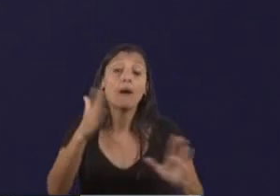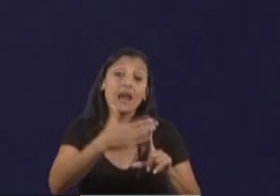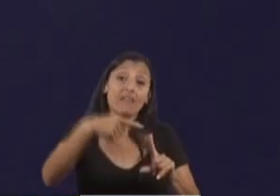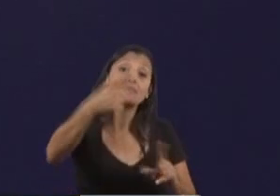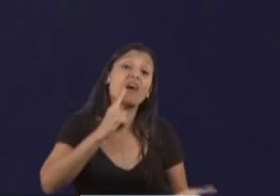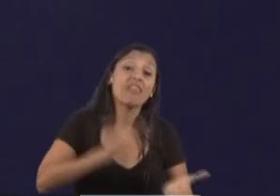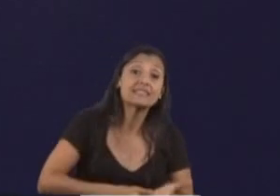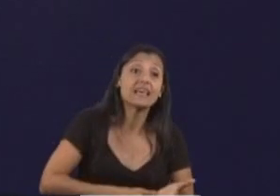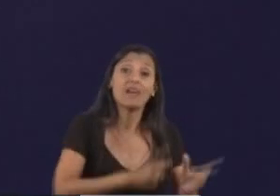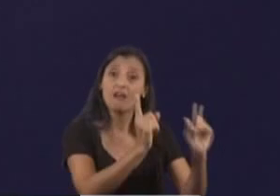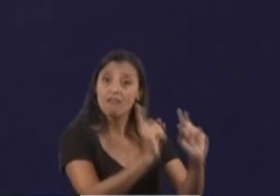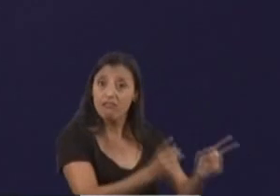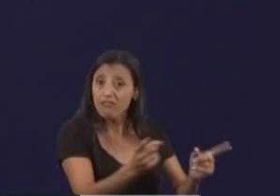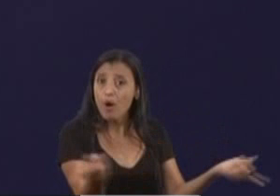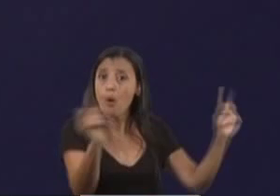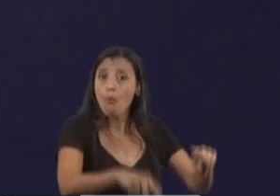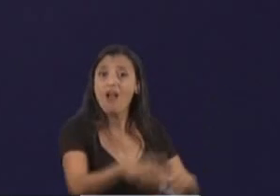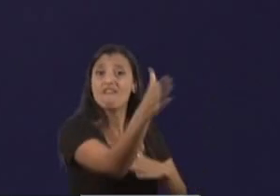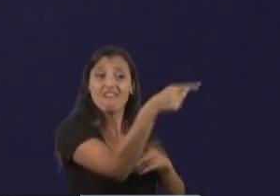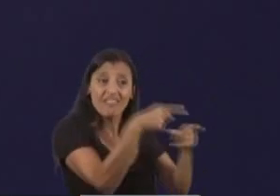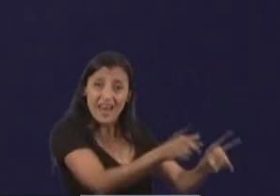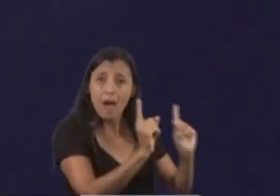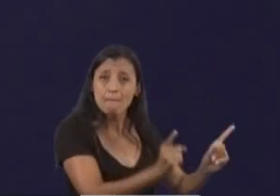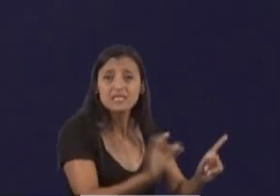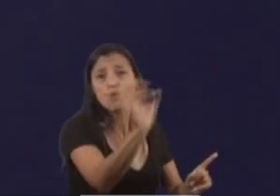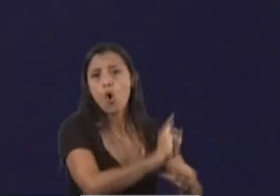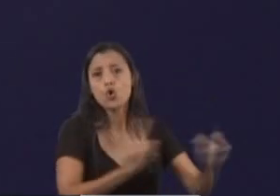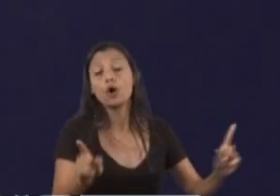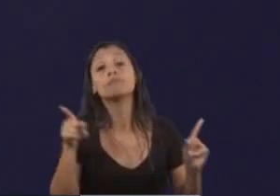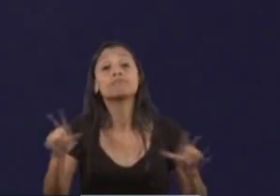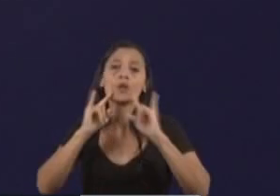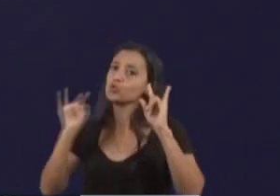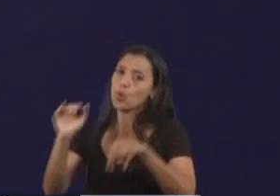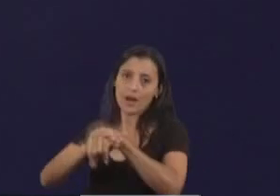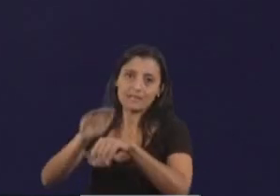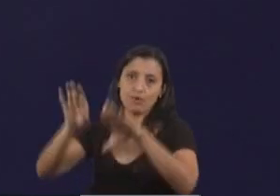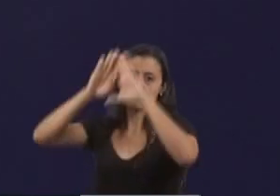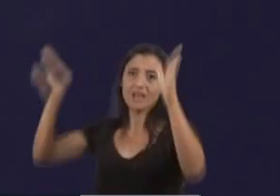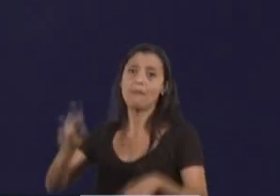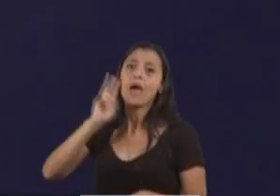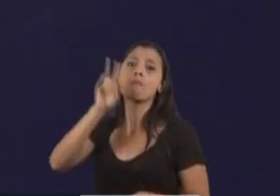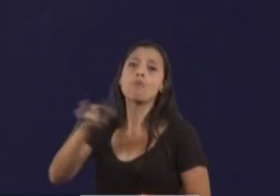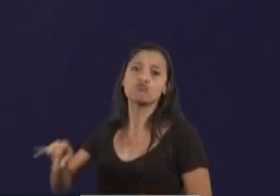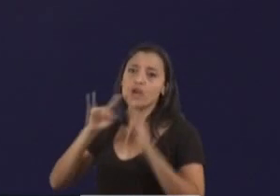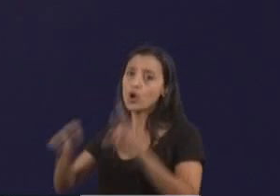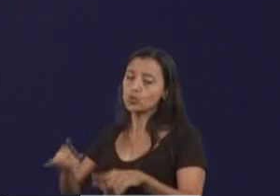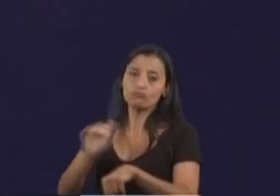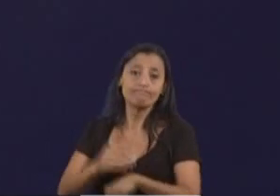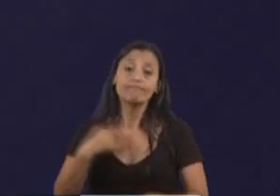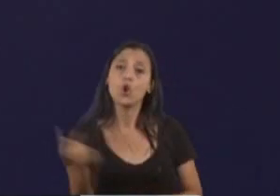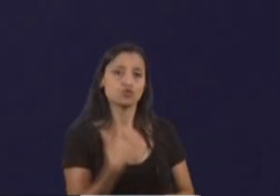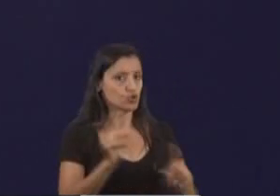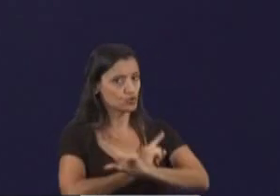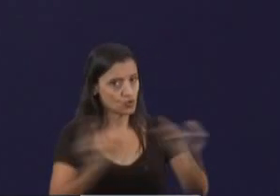efectivamente la bandera debe seguir estando ahí o no. Eso es una evaluación que hará el propio museo y no directamente